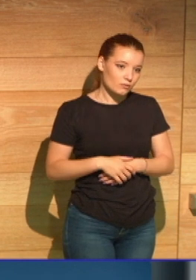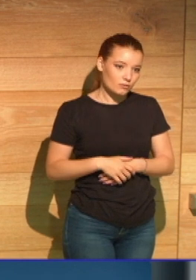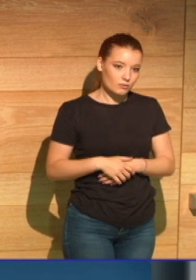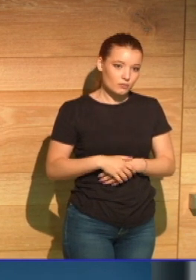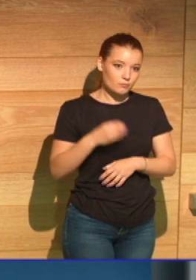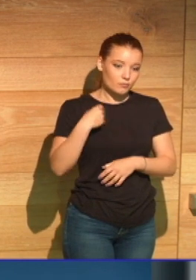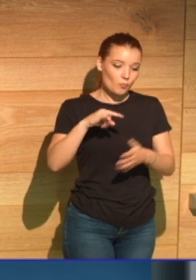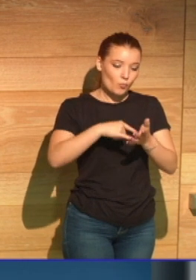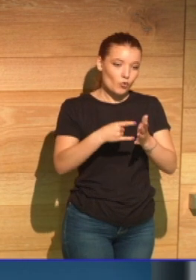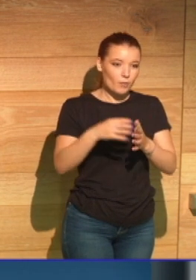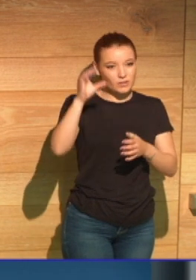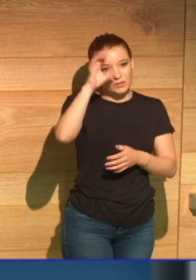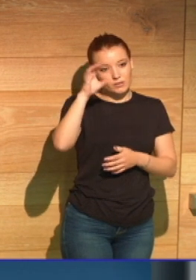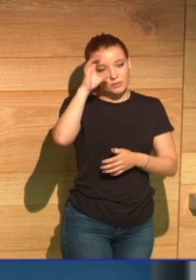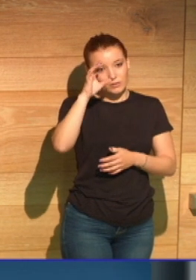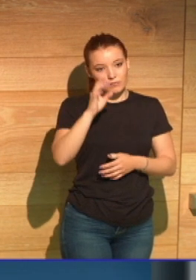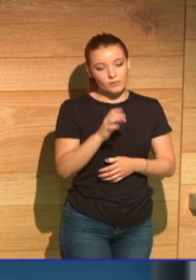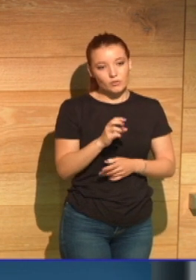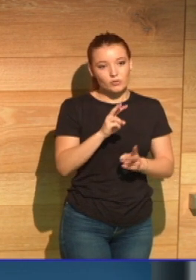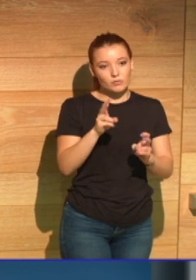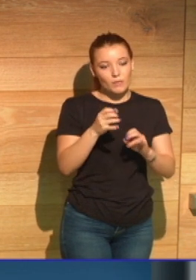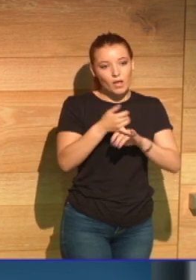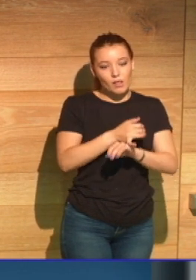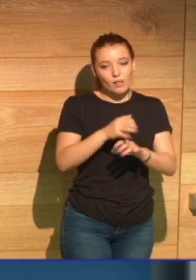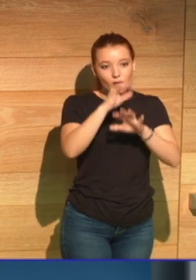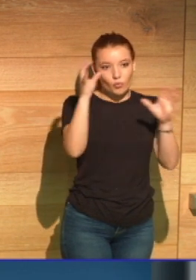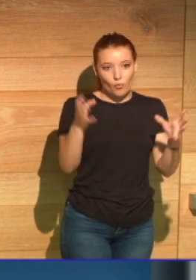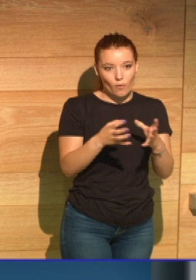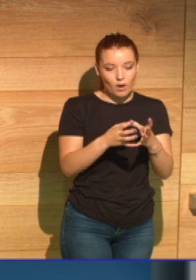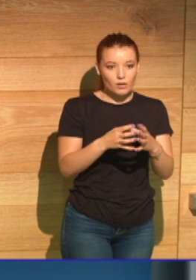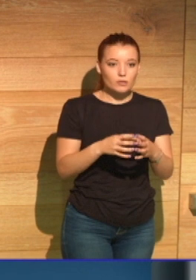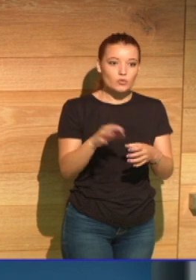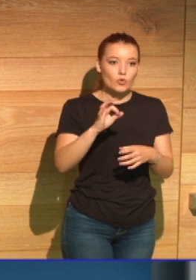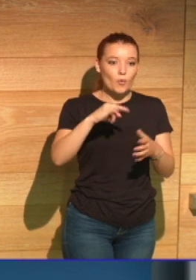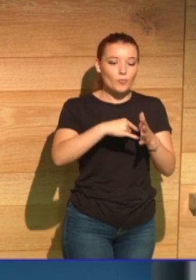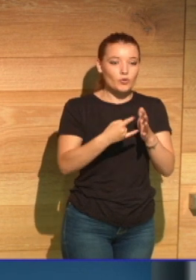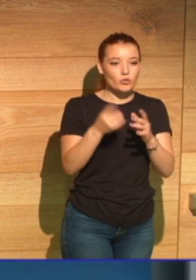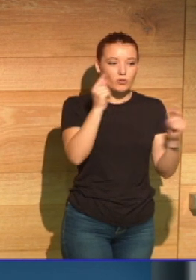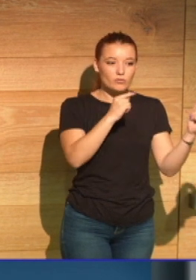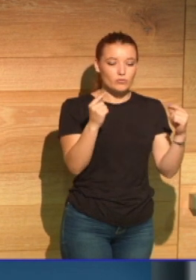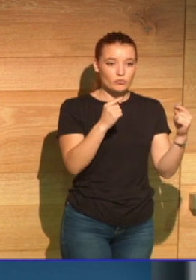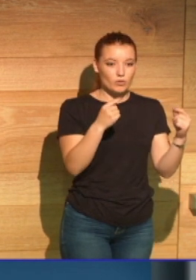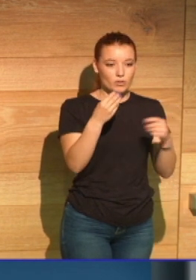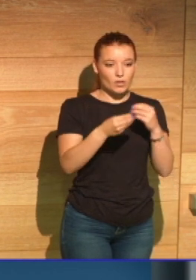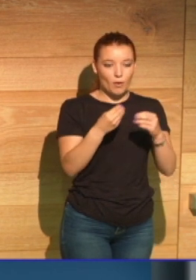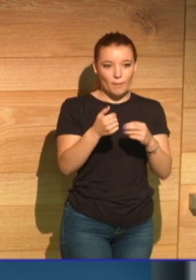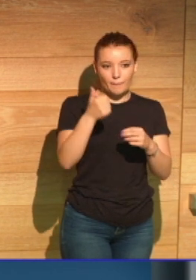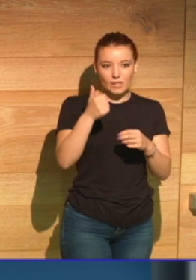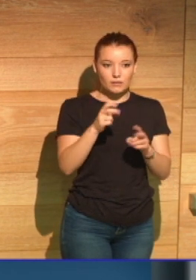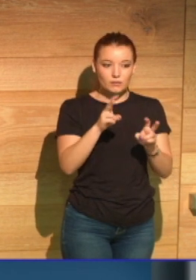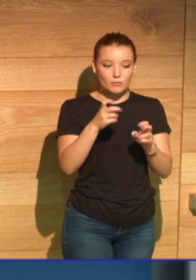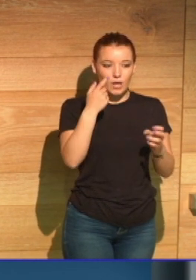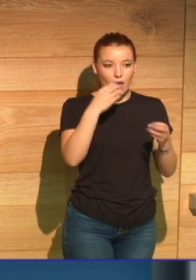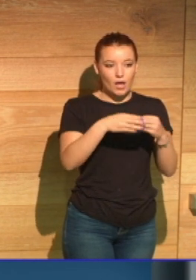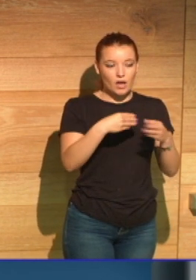panoramas científicos, a partir de un proyecto de alianzas globales, a partir de un proyecto de discusiones más elaboradas sobre artistas, sobre